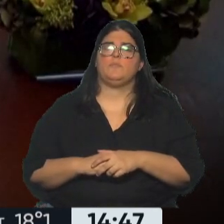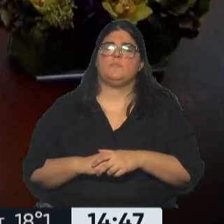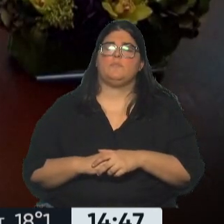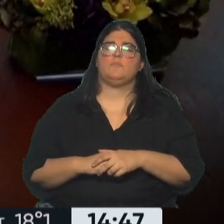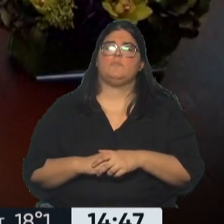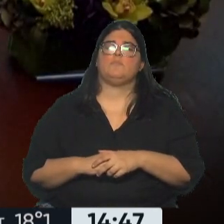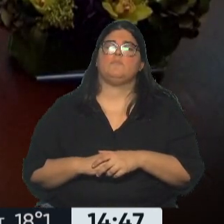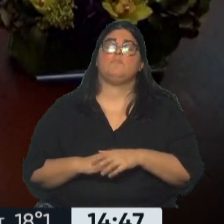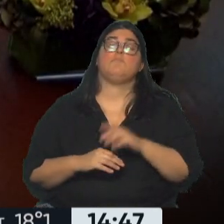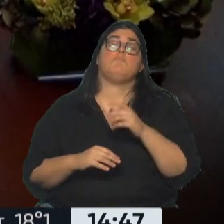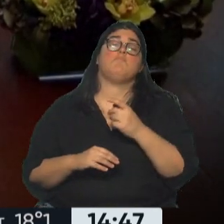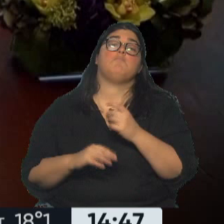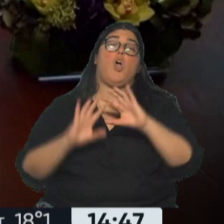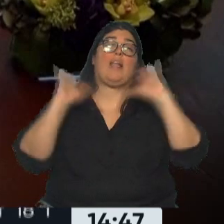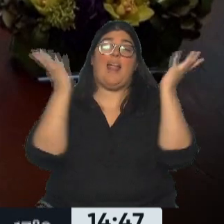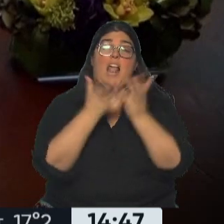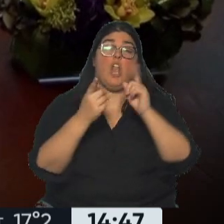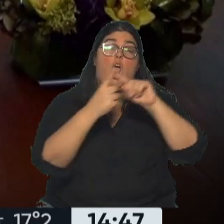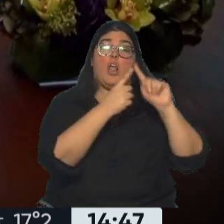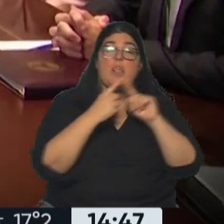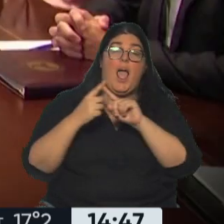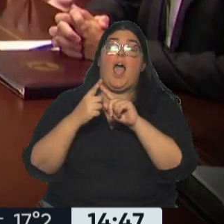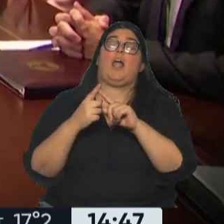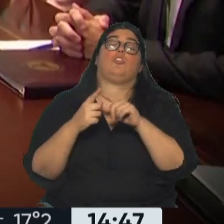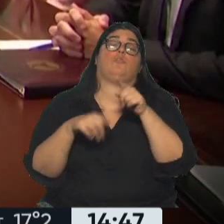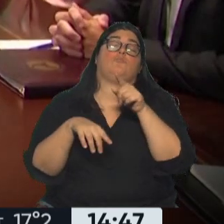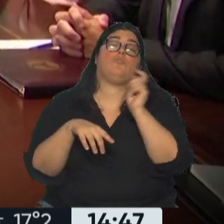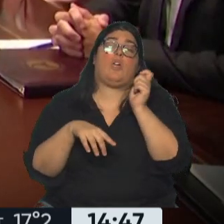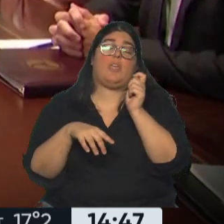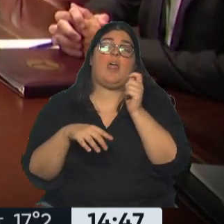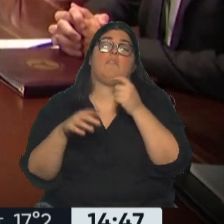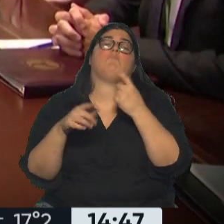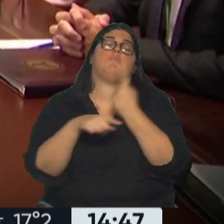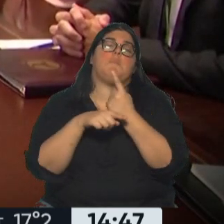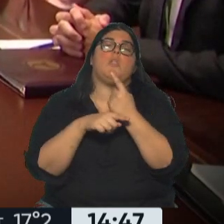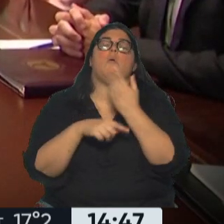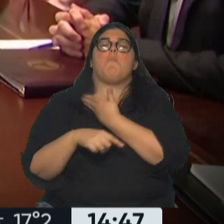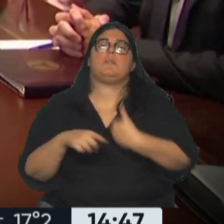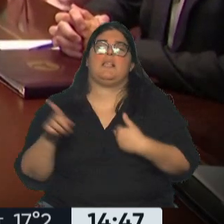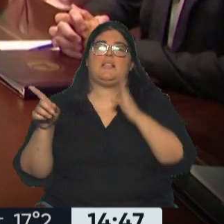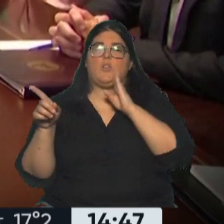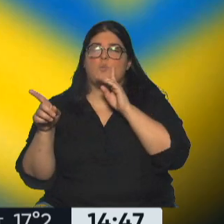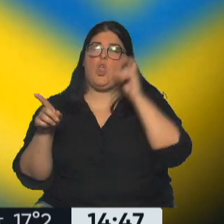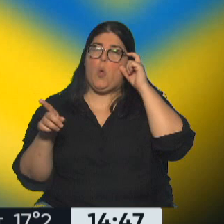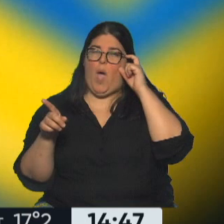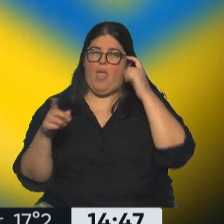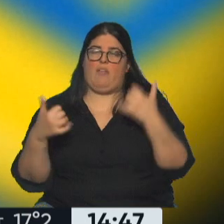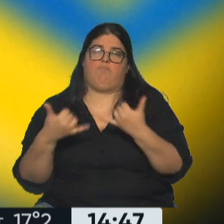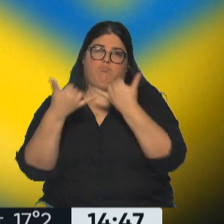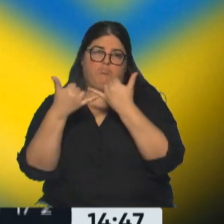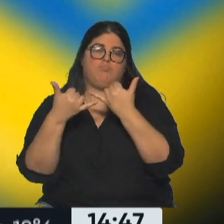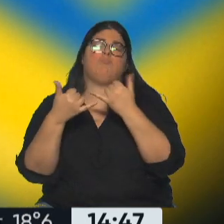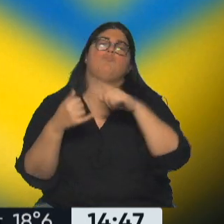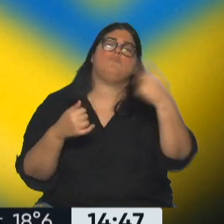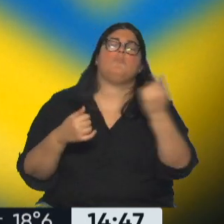En sus primeros contactos internacionales como primera ministra, Truss se comunicó con el presidente estadounidense Joe Biden y su par